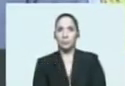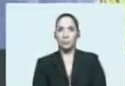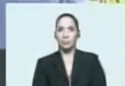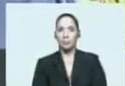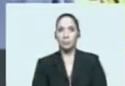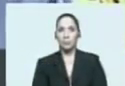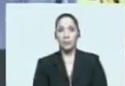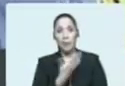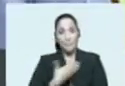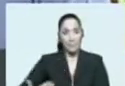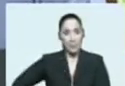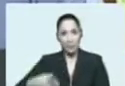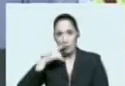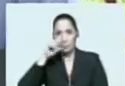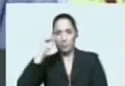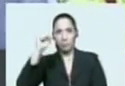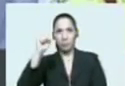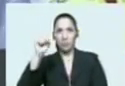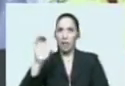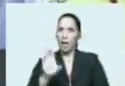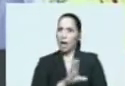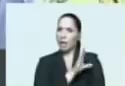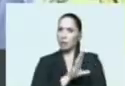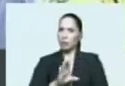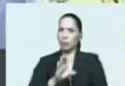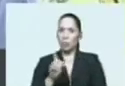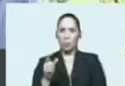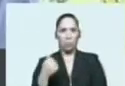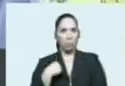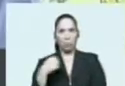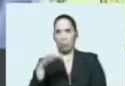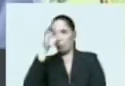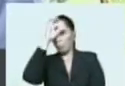el presidente maduro me enseña una canción que yo no conocía